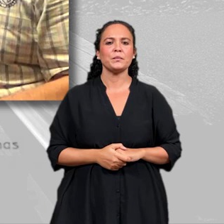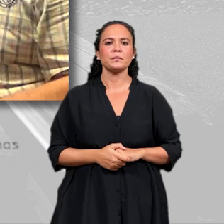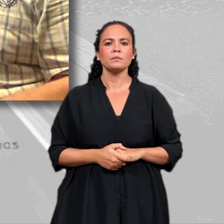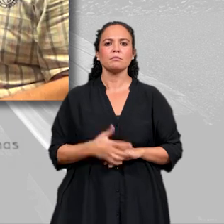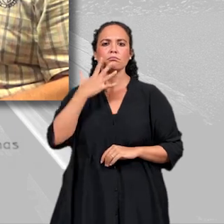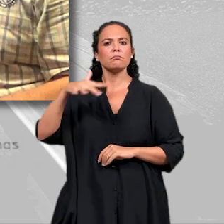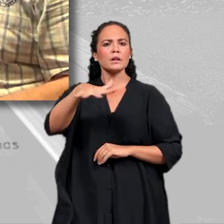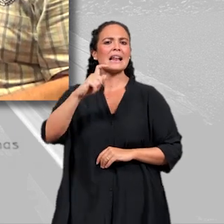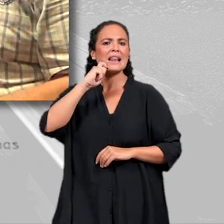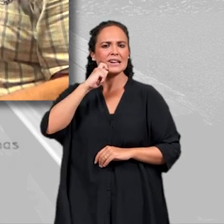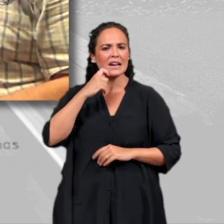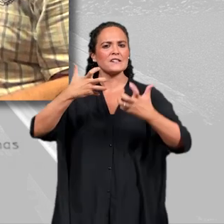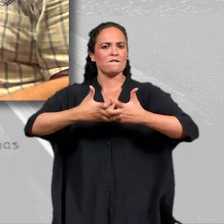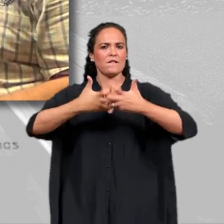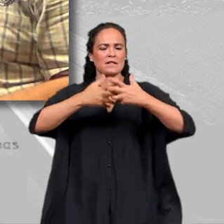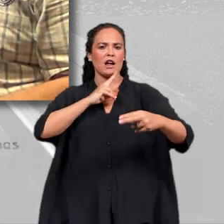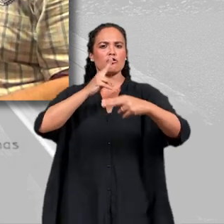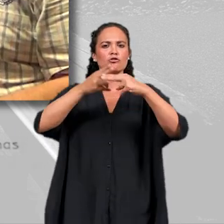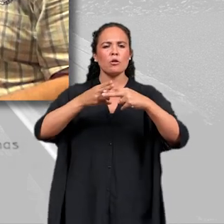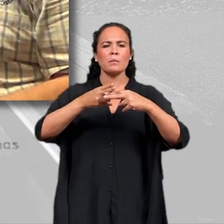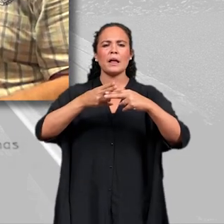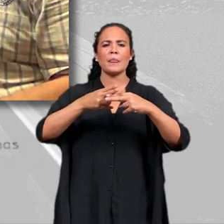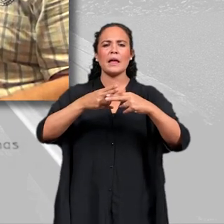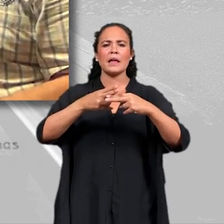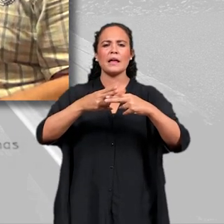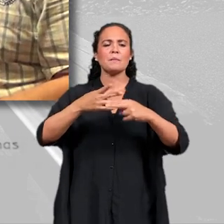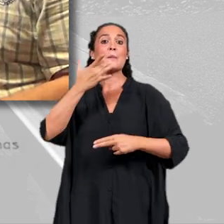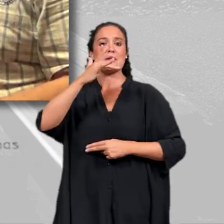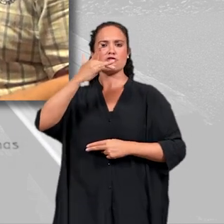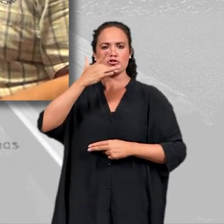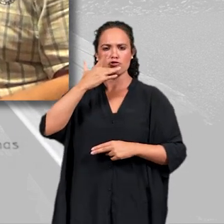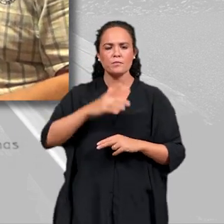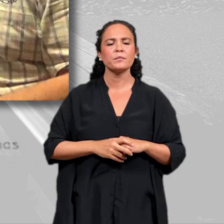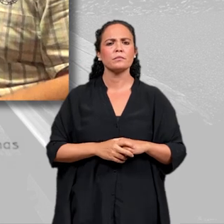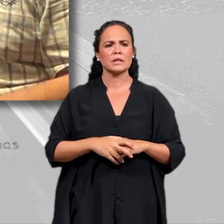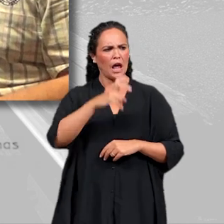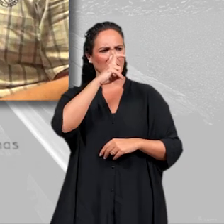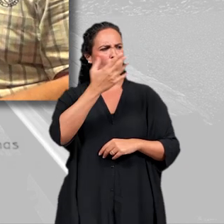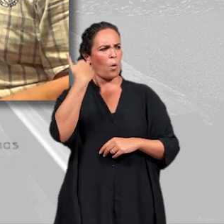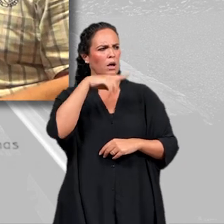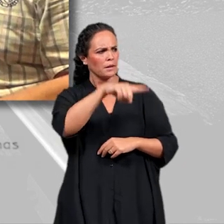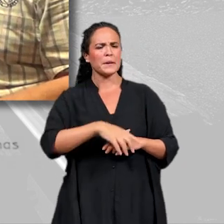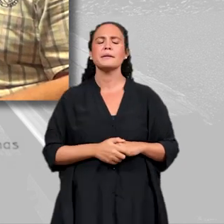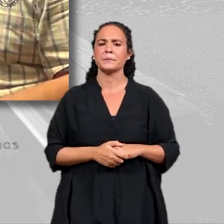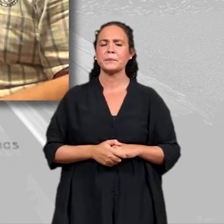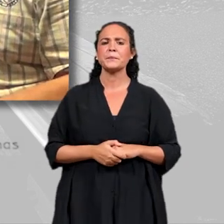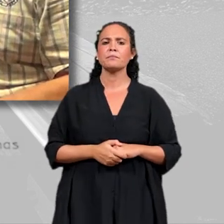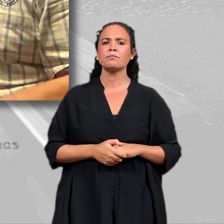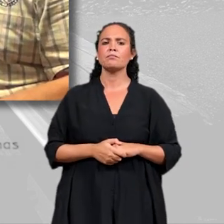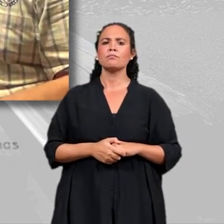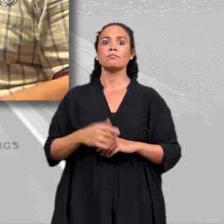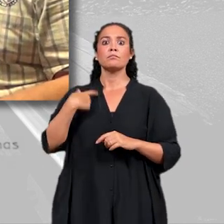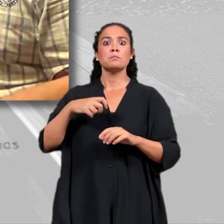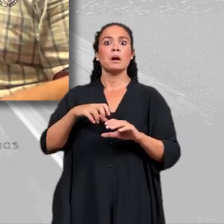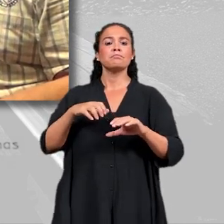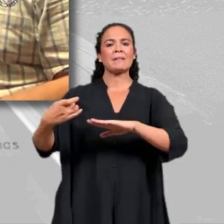En las Arenas fue la fábrica de vidrio. Esa es la muy antigua también. Eso es, que se ha tenido su